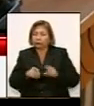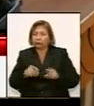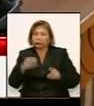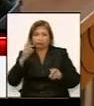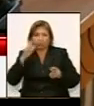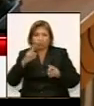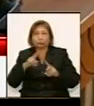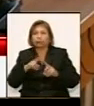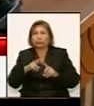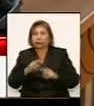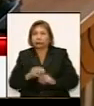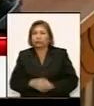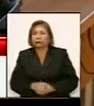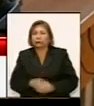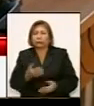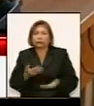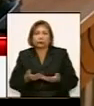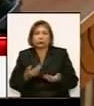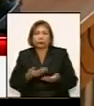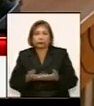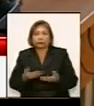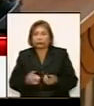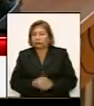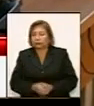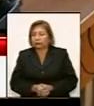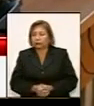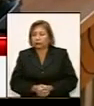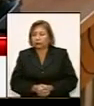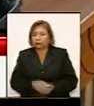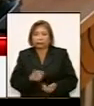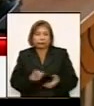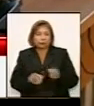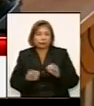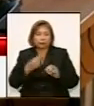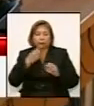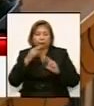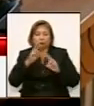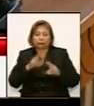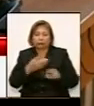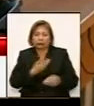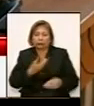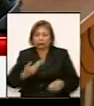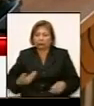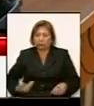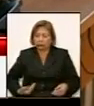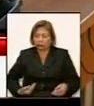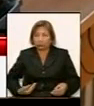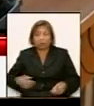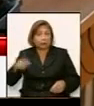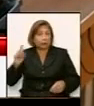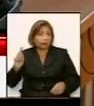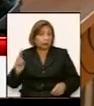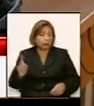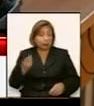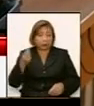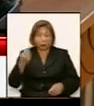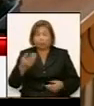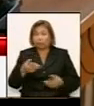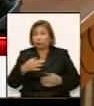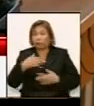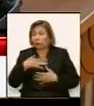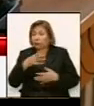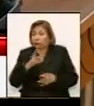retos en cuanto a las impresiones que tiene la ciudadanía de la respuesta que va a dar el Estado. La primera es que obviamente hay mucho